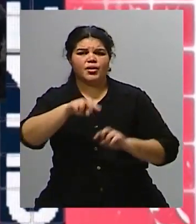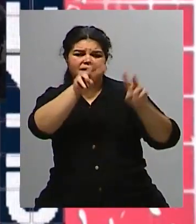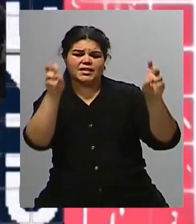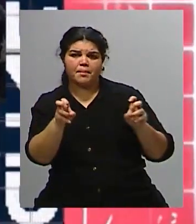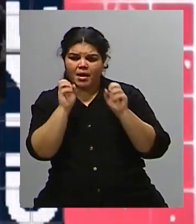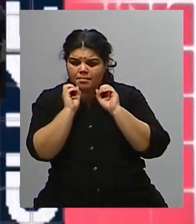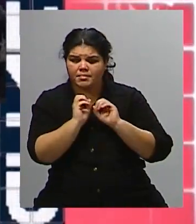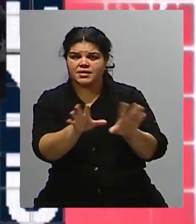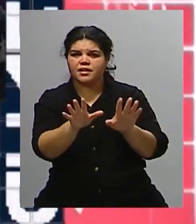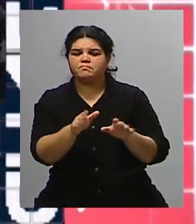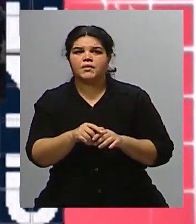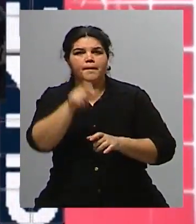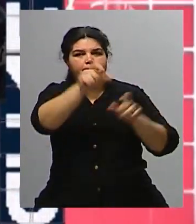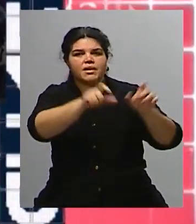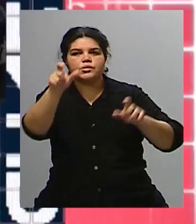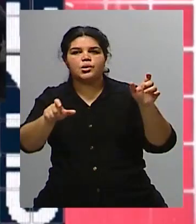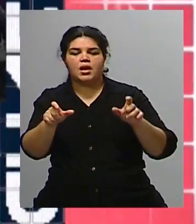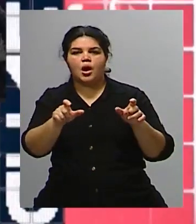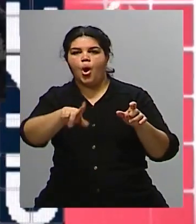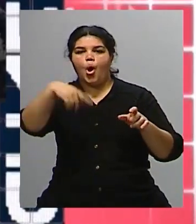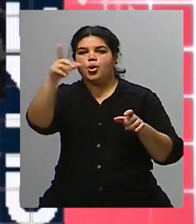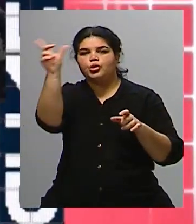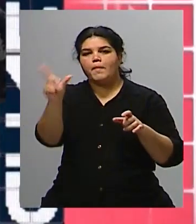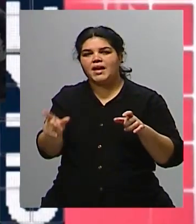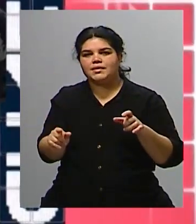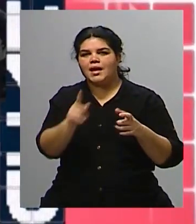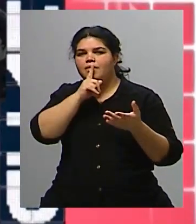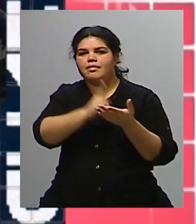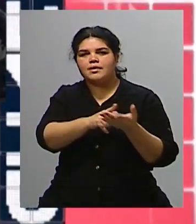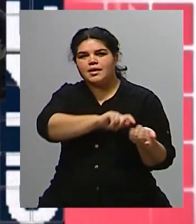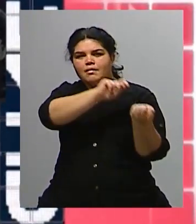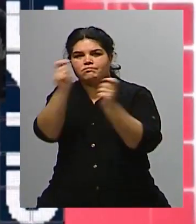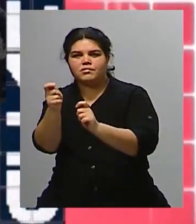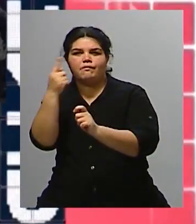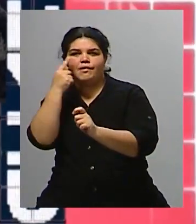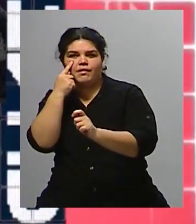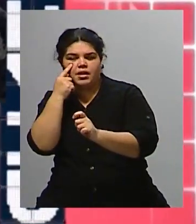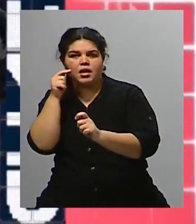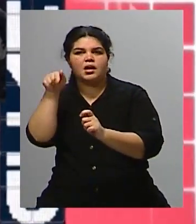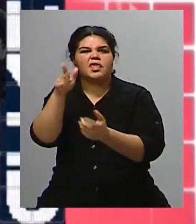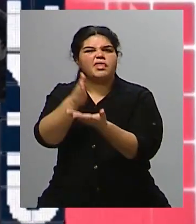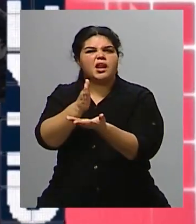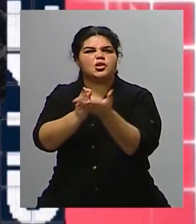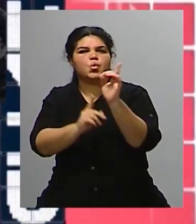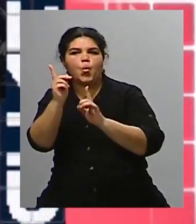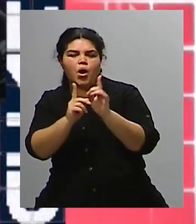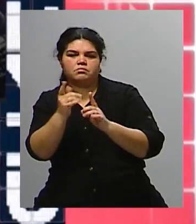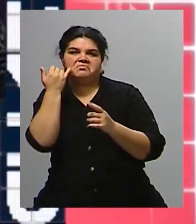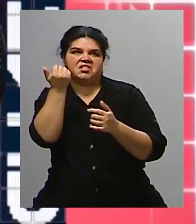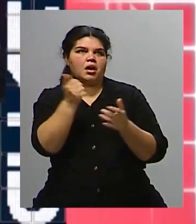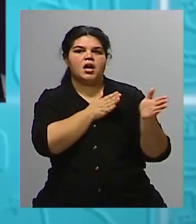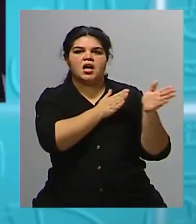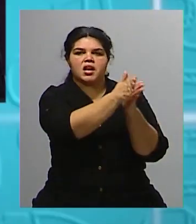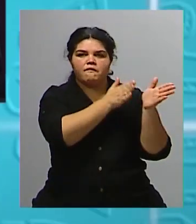tienen las personas que deciden irse a otro país, los migrantes? Digo esto porque hemos hablado de refugiados, de personas que pueden migrar en